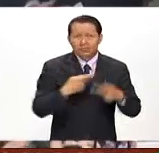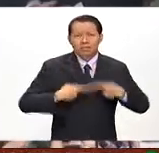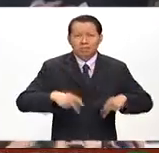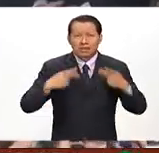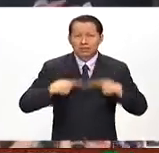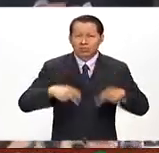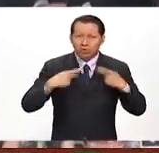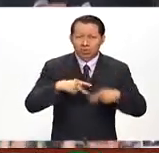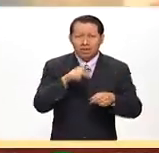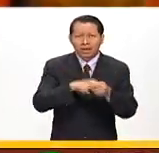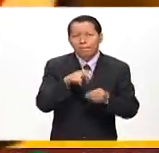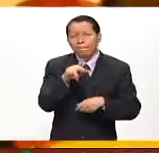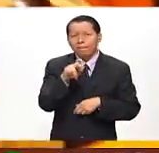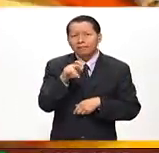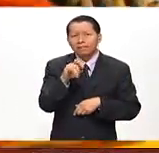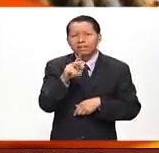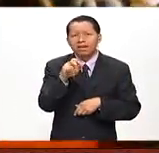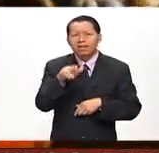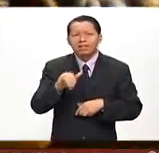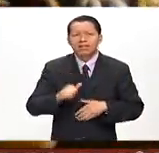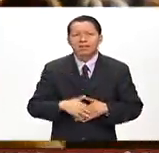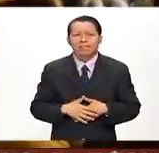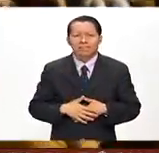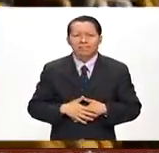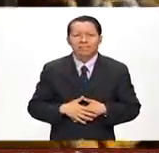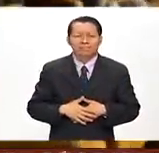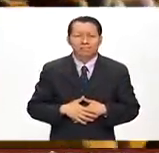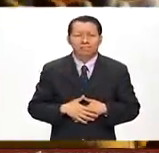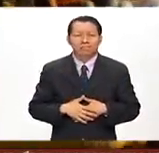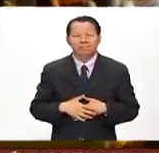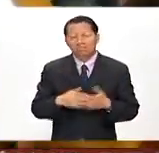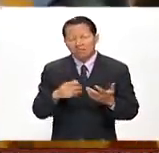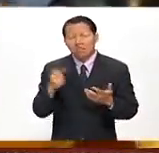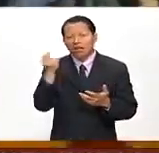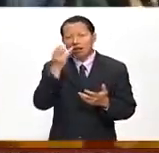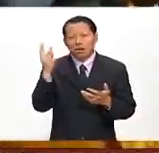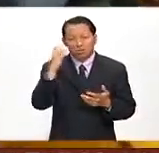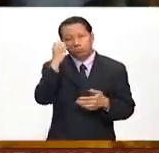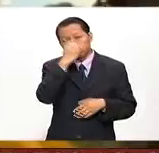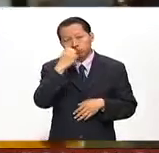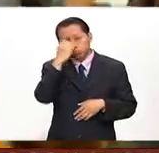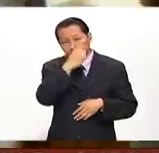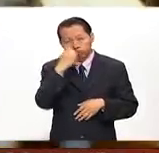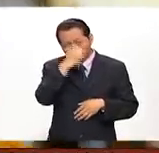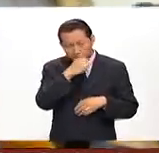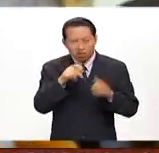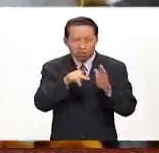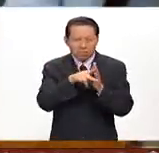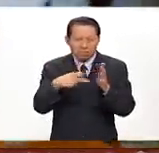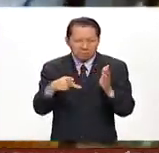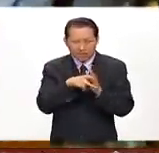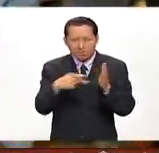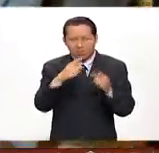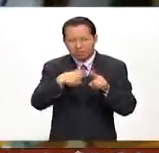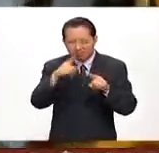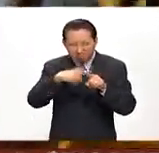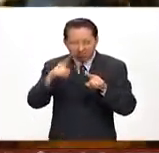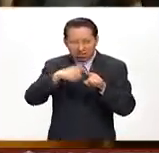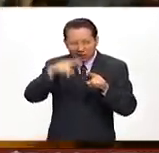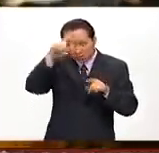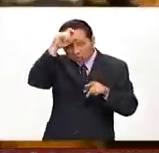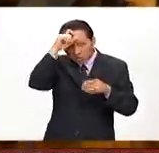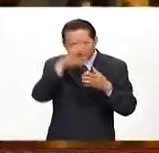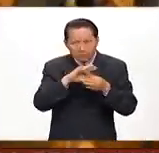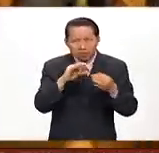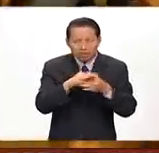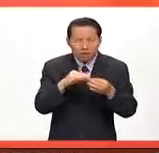en Pensilvania. Y bueno, pues algunos analistas de la prensa turca advierten que Erdogan puede estar utilizando el